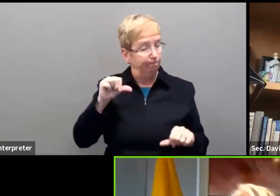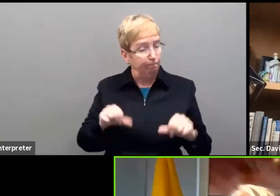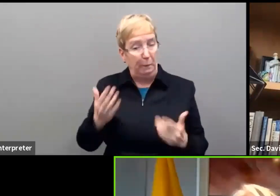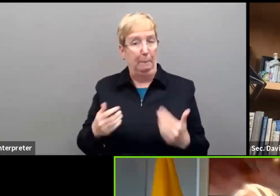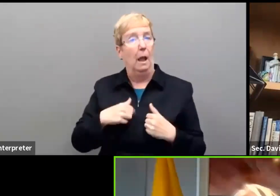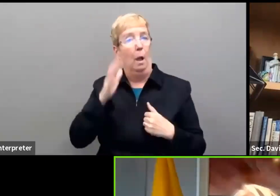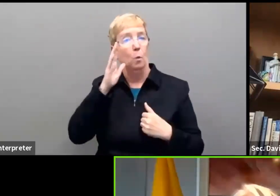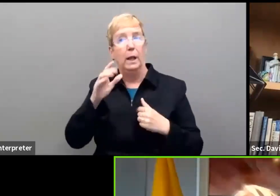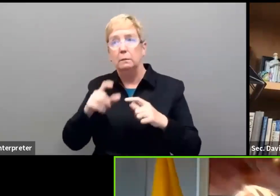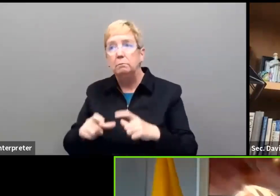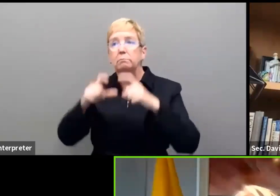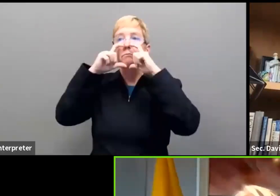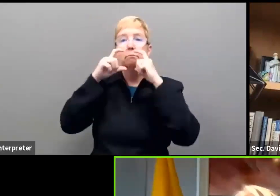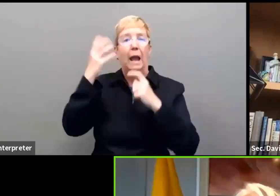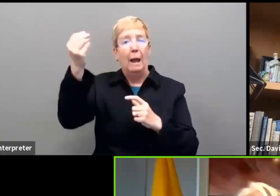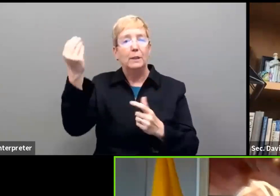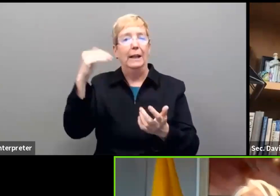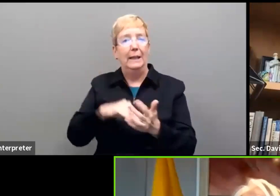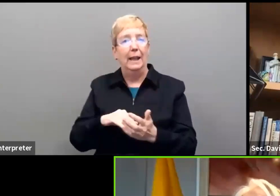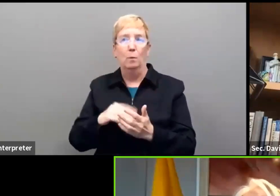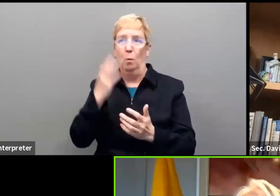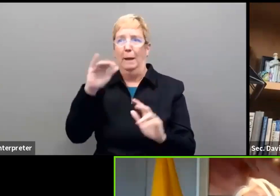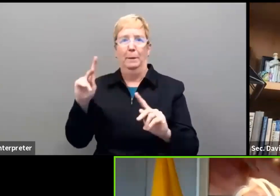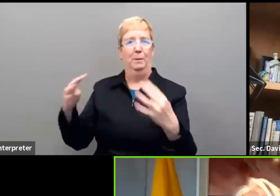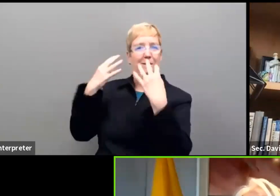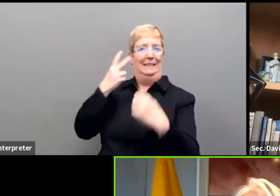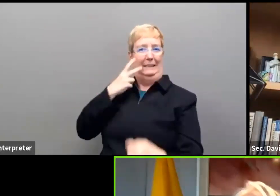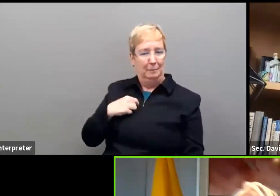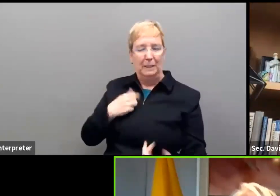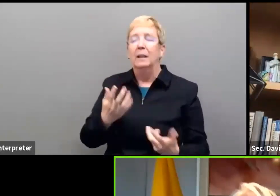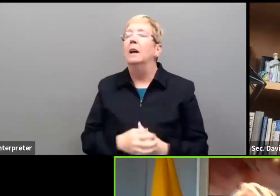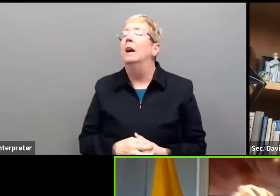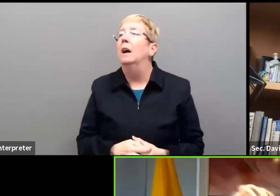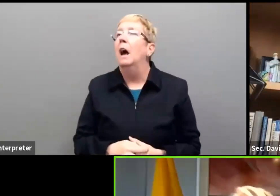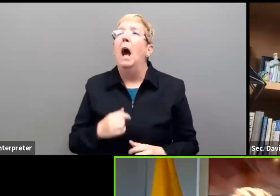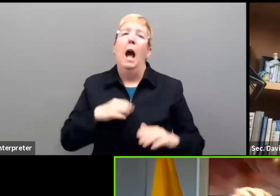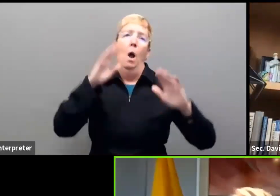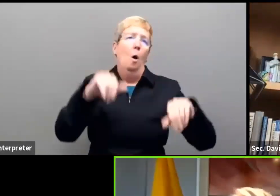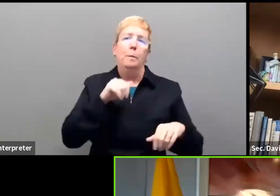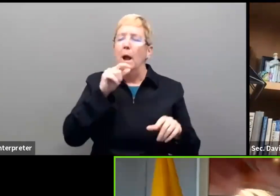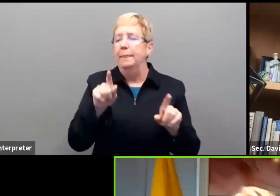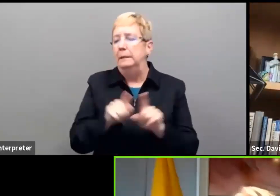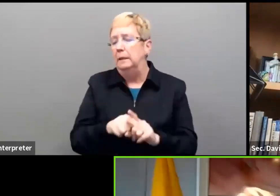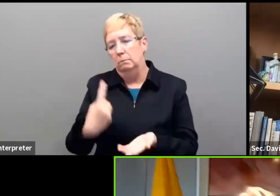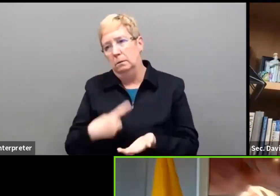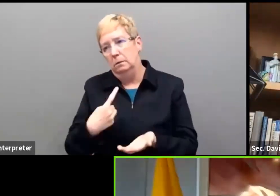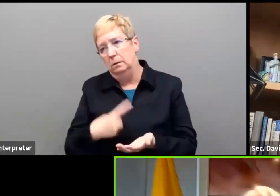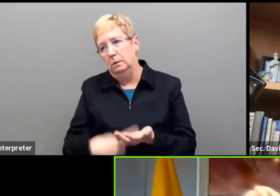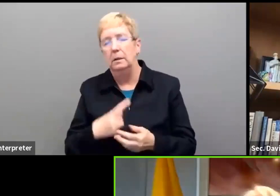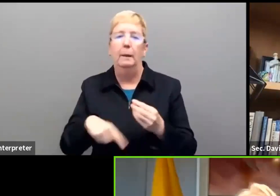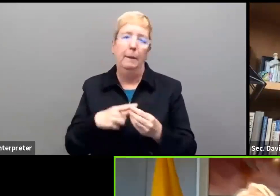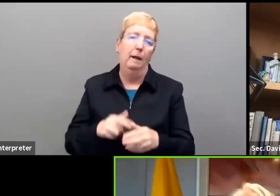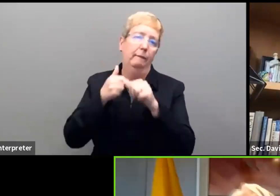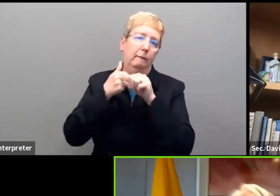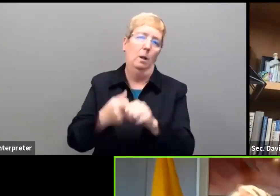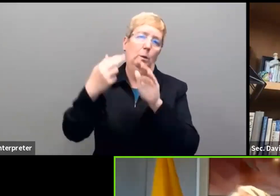pesca, perdón, el de caza y pesca, etcétera. Esperemos que no nos encontremos en la situación en la que tengamos a personas que